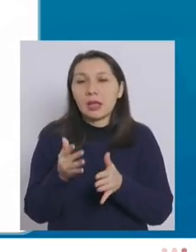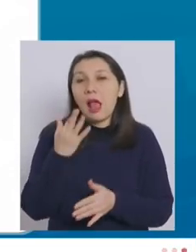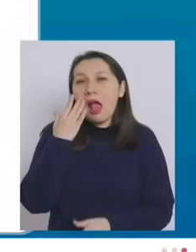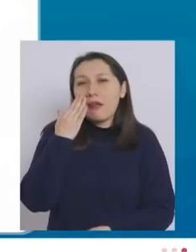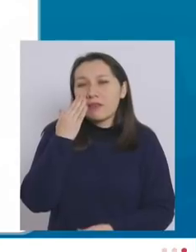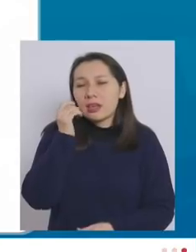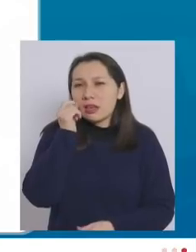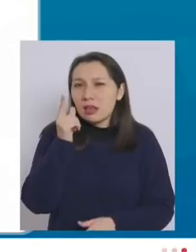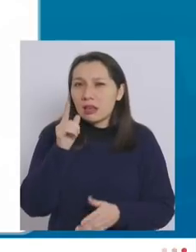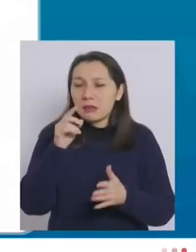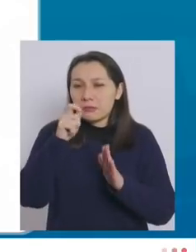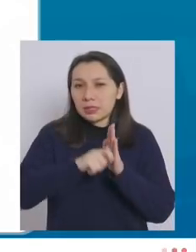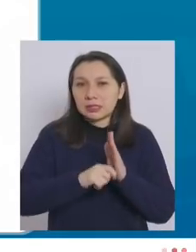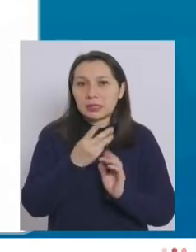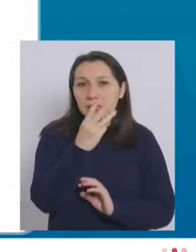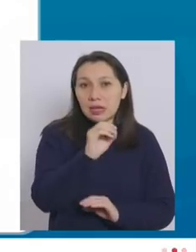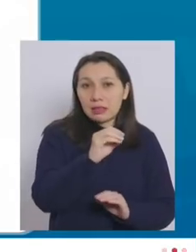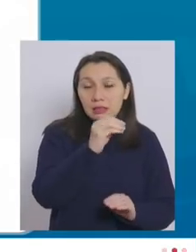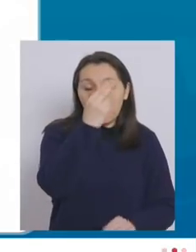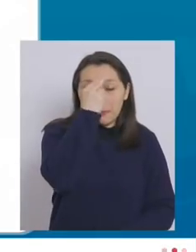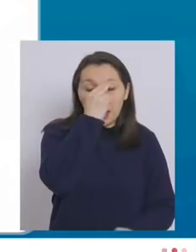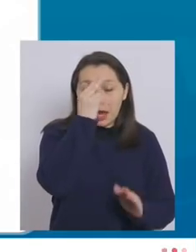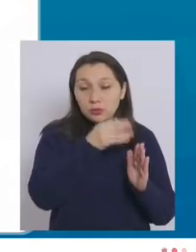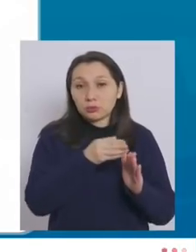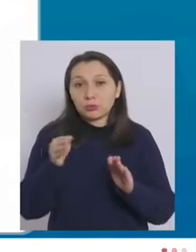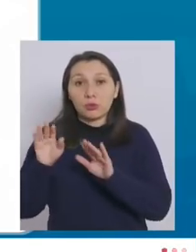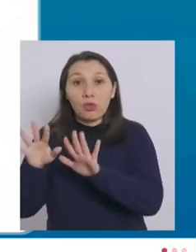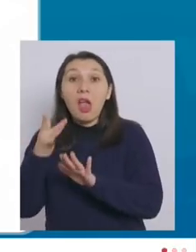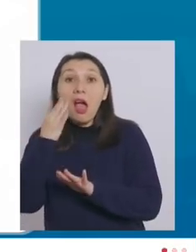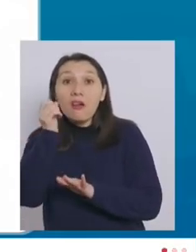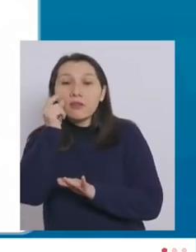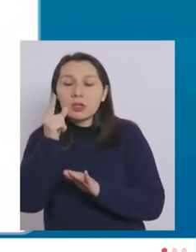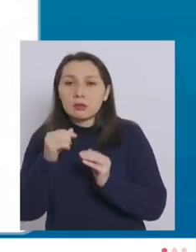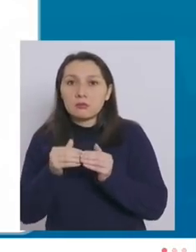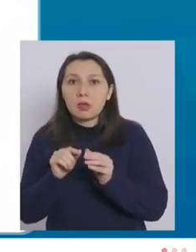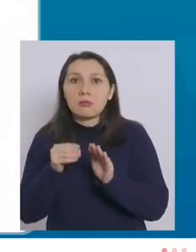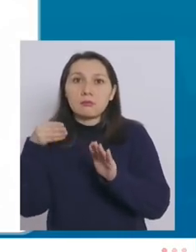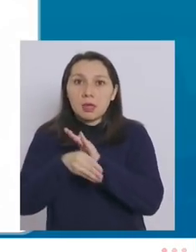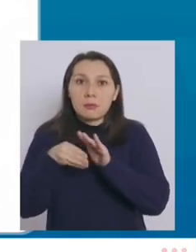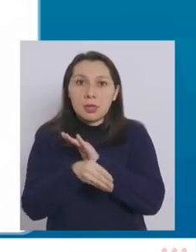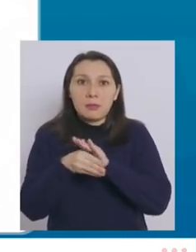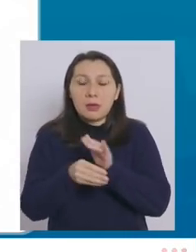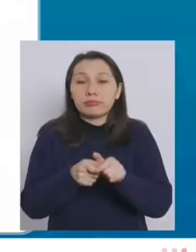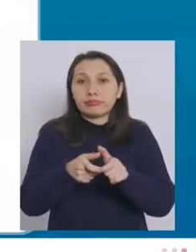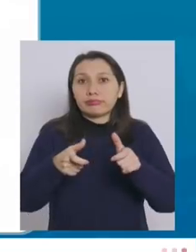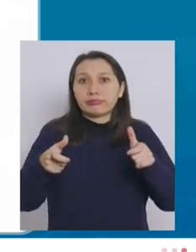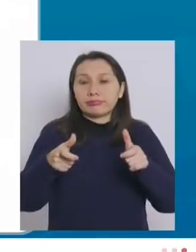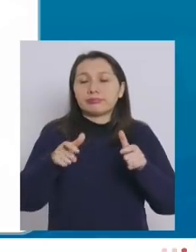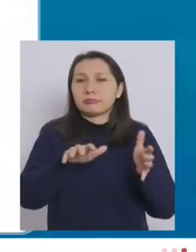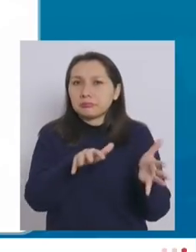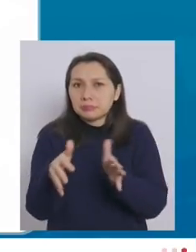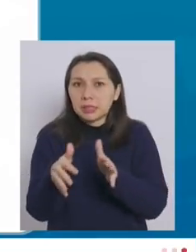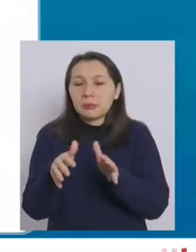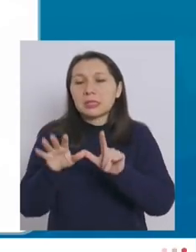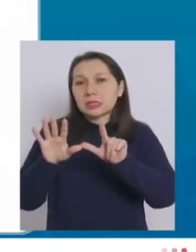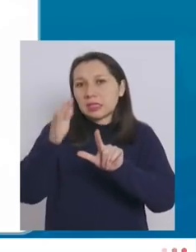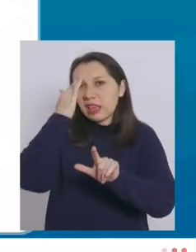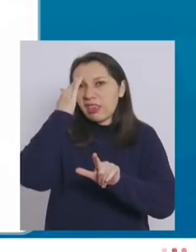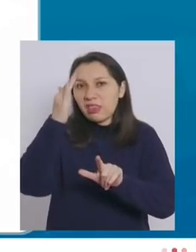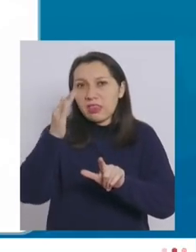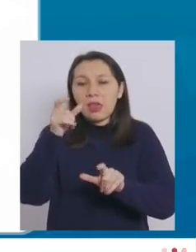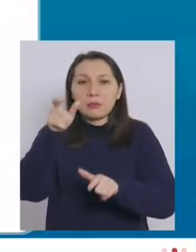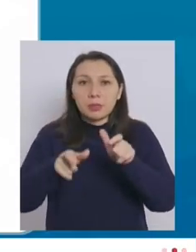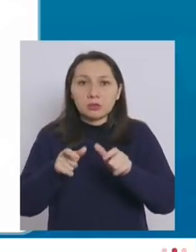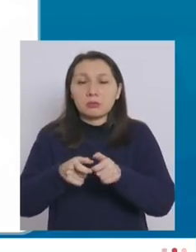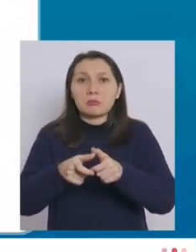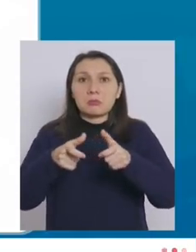abril, el 10 de abril, entre el 30 de marzo y 10 de abril, tuvimos una cantidad mucho más importante de ingresos en promedio de 7 días